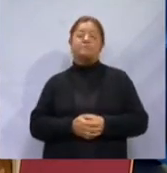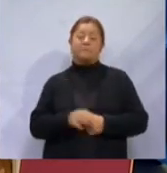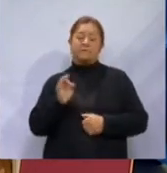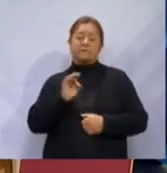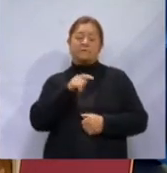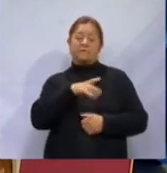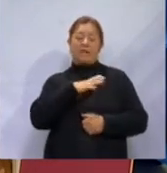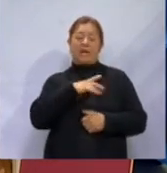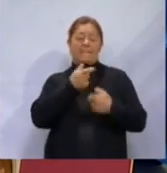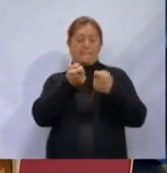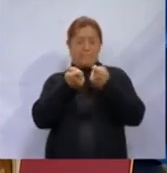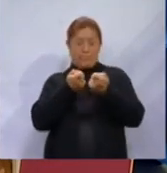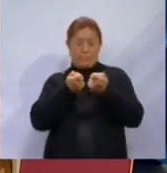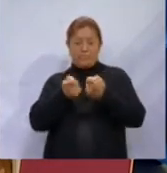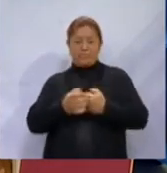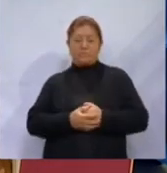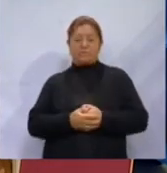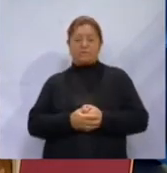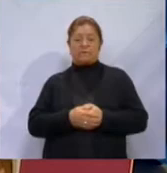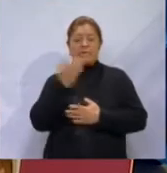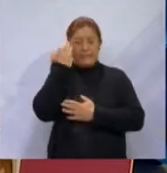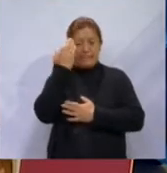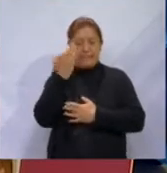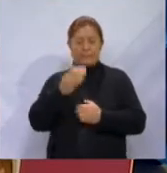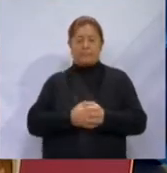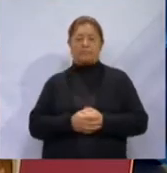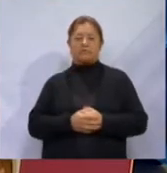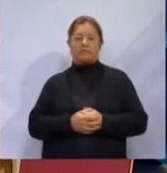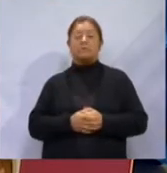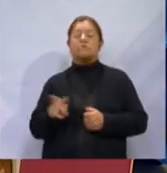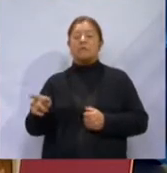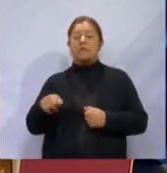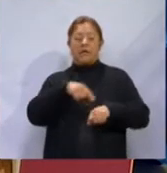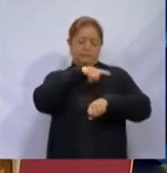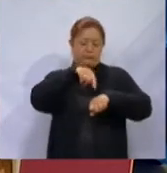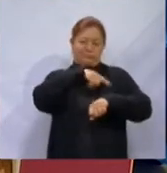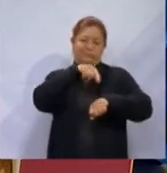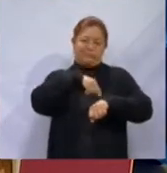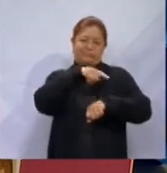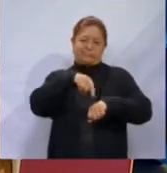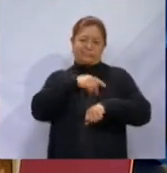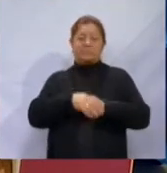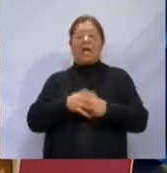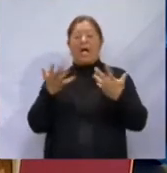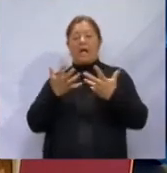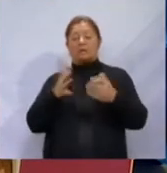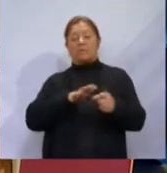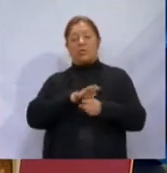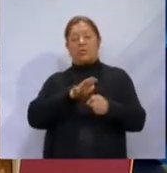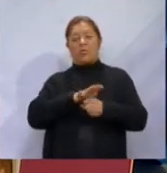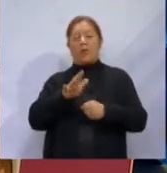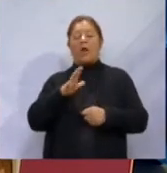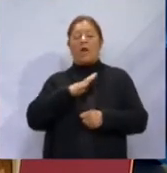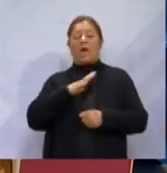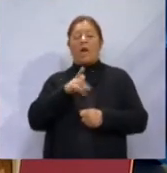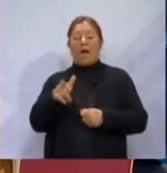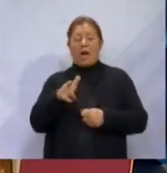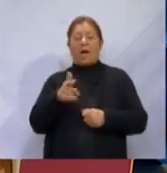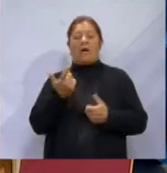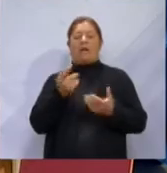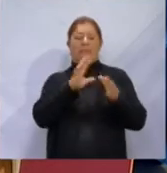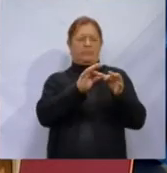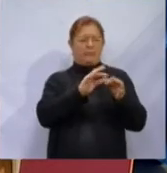en la modificación de los tiempos, o sea, la jornada educativa. ¿Qué tenemos que hacer? Dar consignas